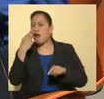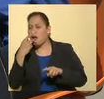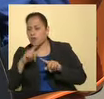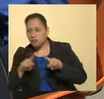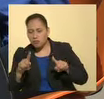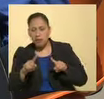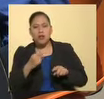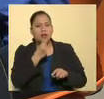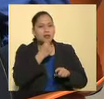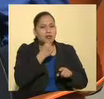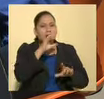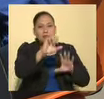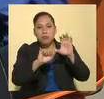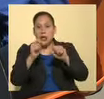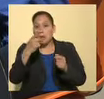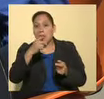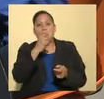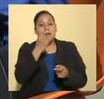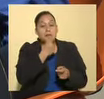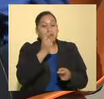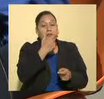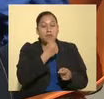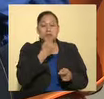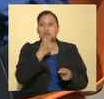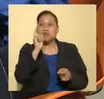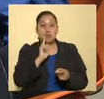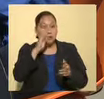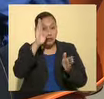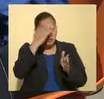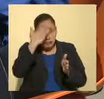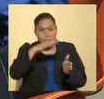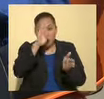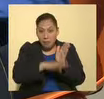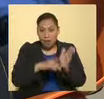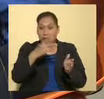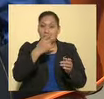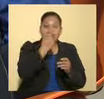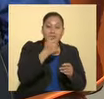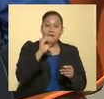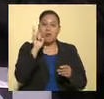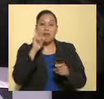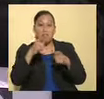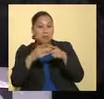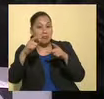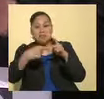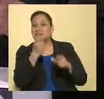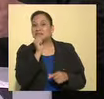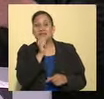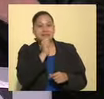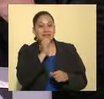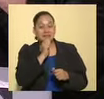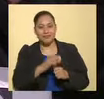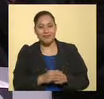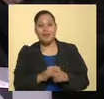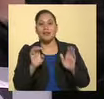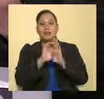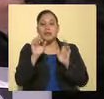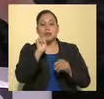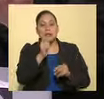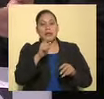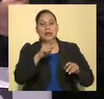se construyen las ideas de lo masculino y de lo femenino, independientemente de que se trate de un varón o de una mujer. Es decir, parejas,